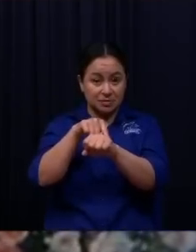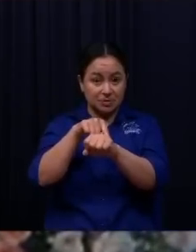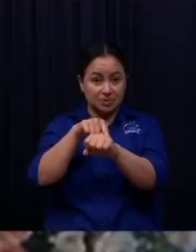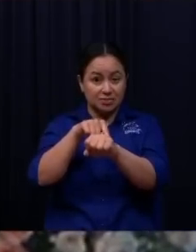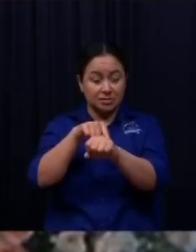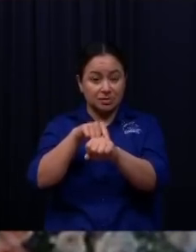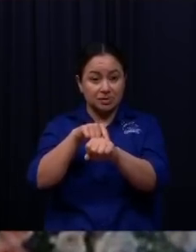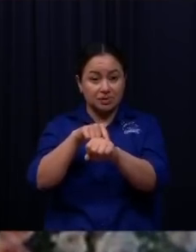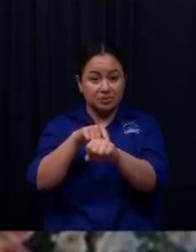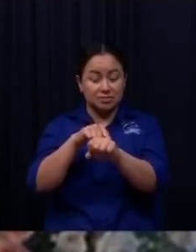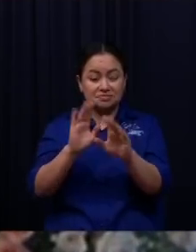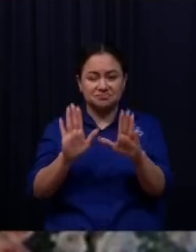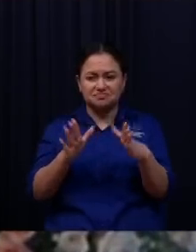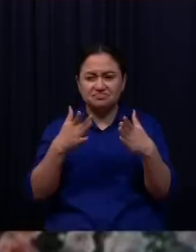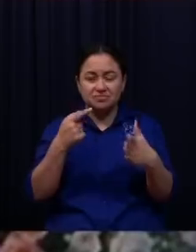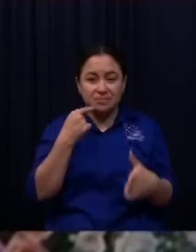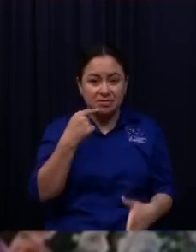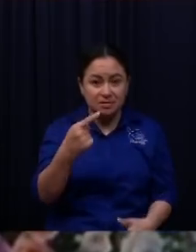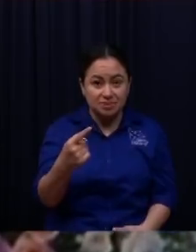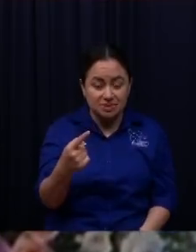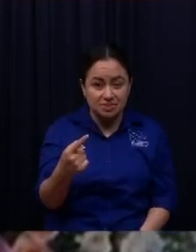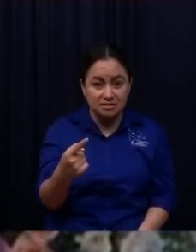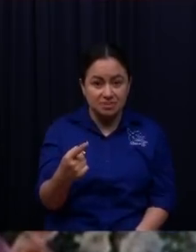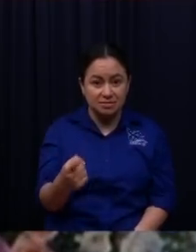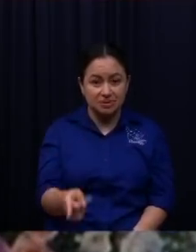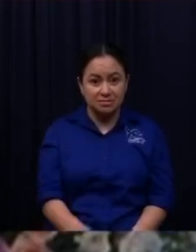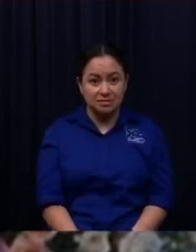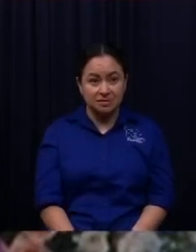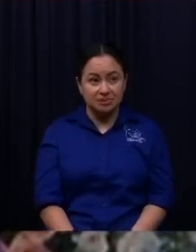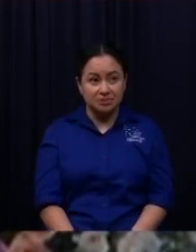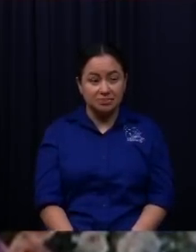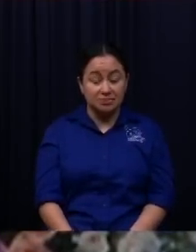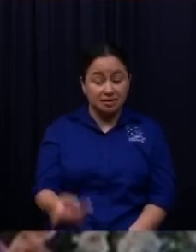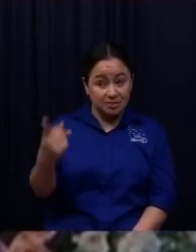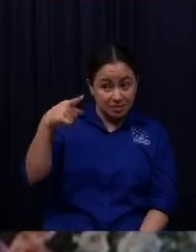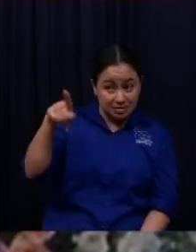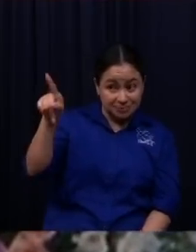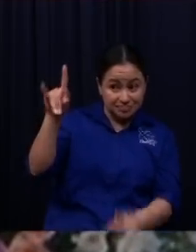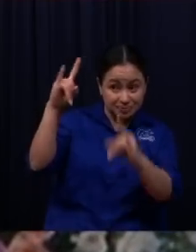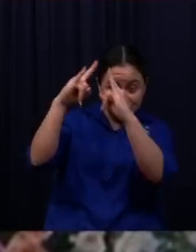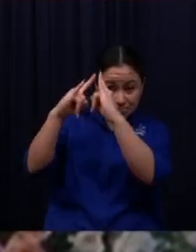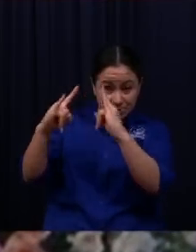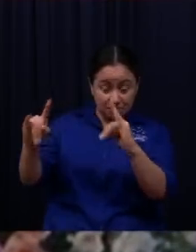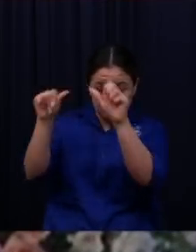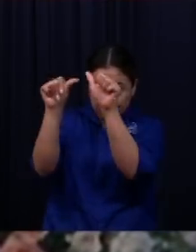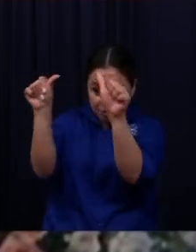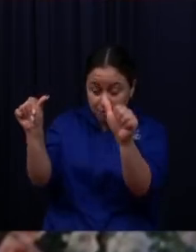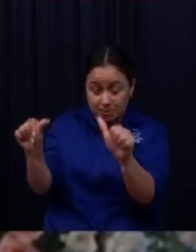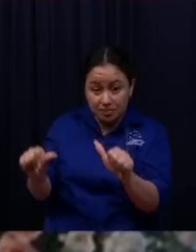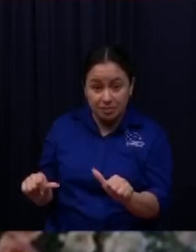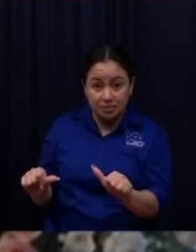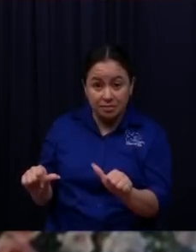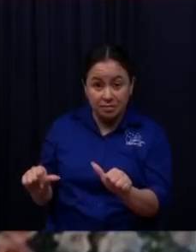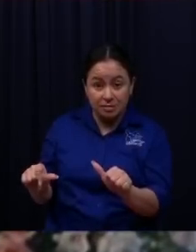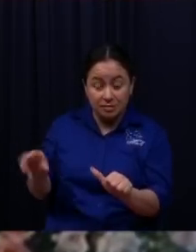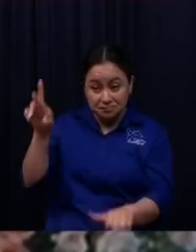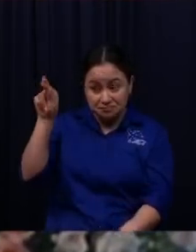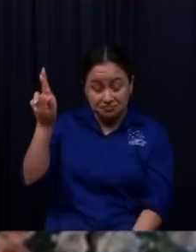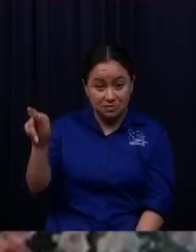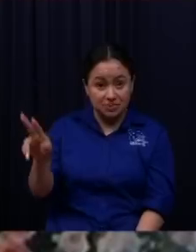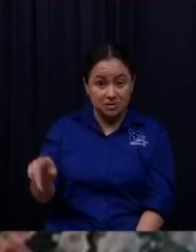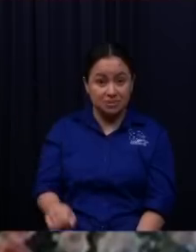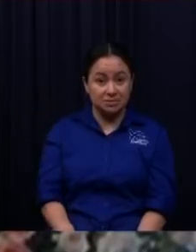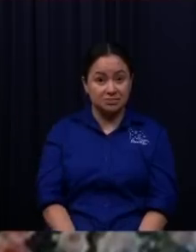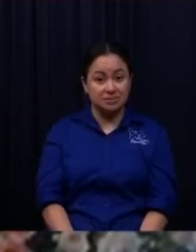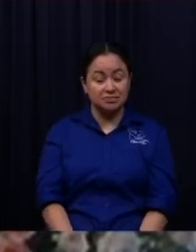les está diciendo en otras palabras es: allá en el tabernáculo estaba el altar de bronce, Allá en el